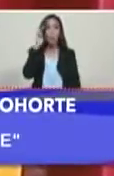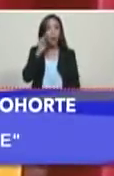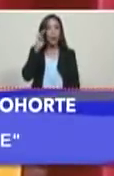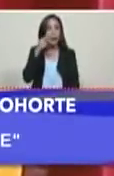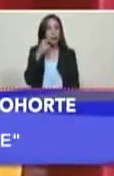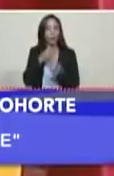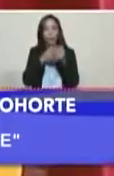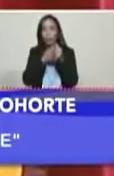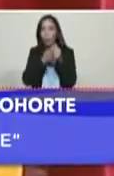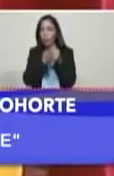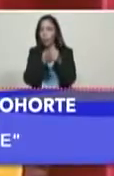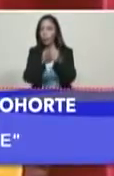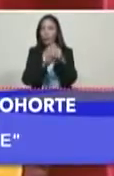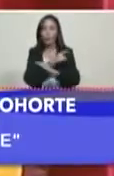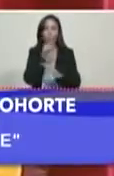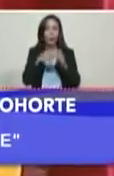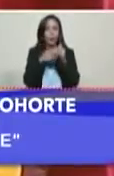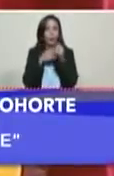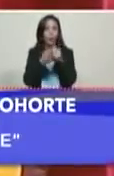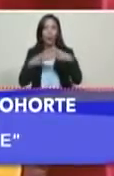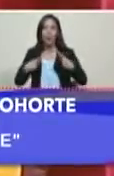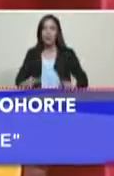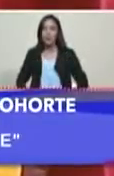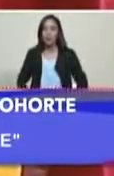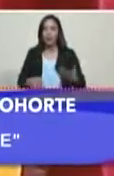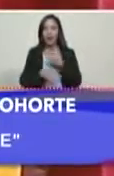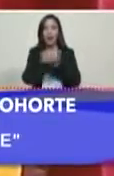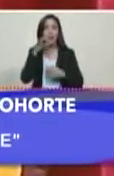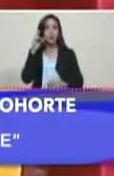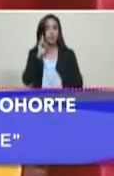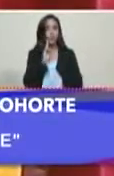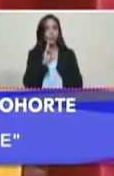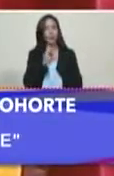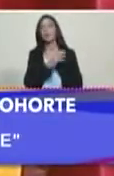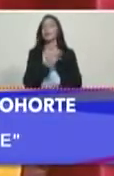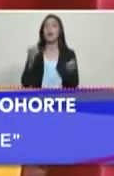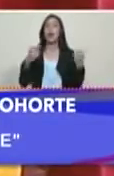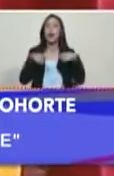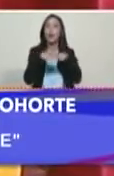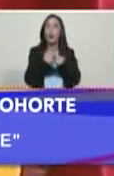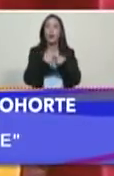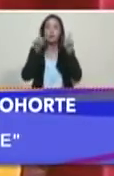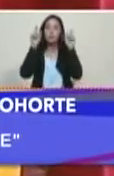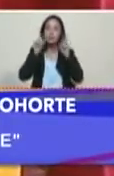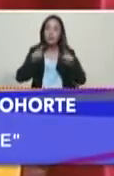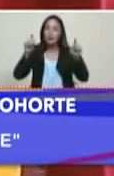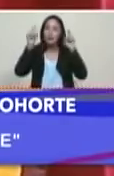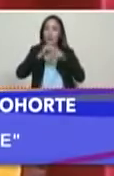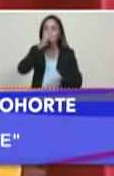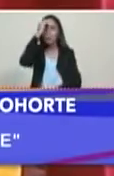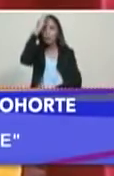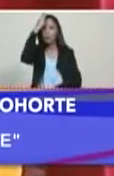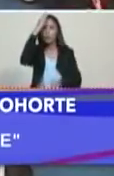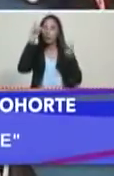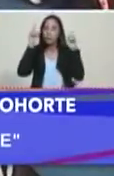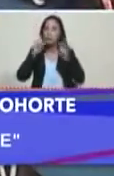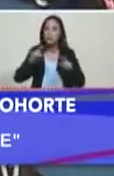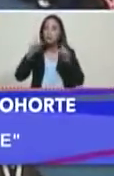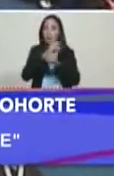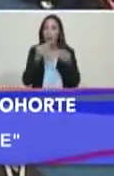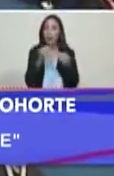libertador Simón Bolívar, llenándolo de luz, claridad, en la emancipación por la